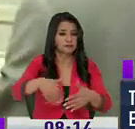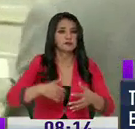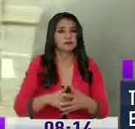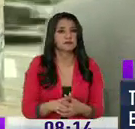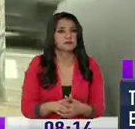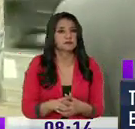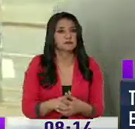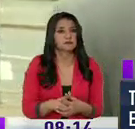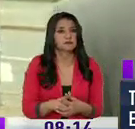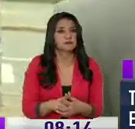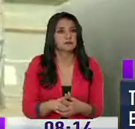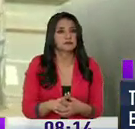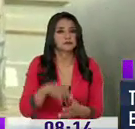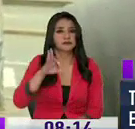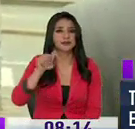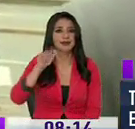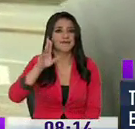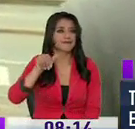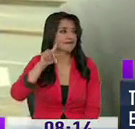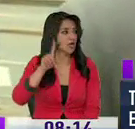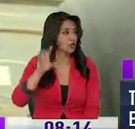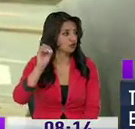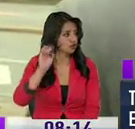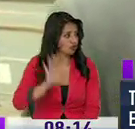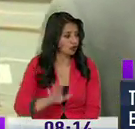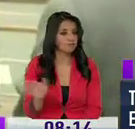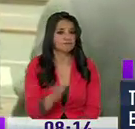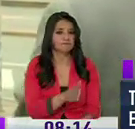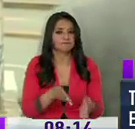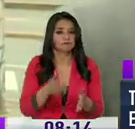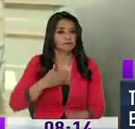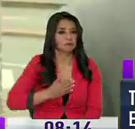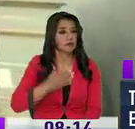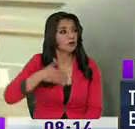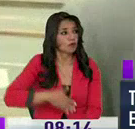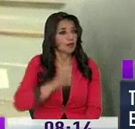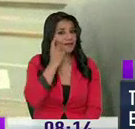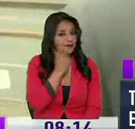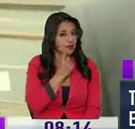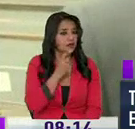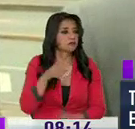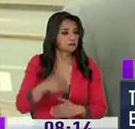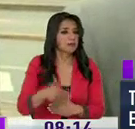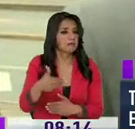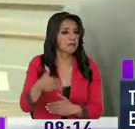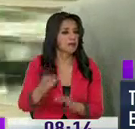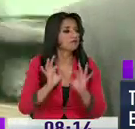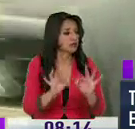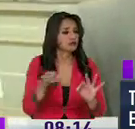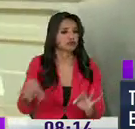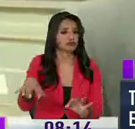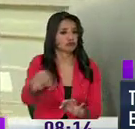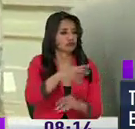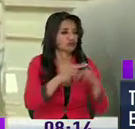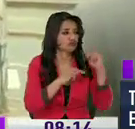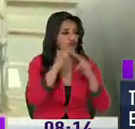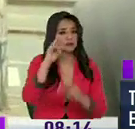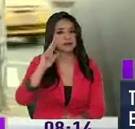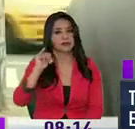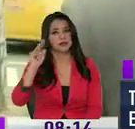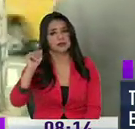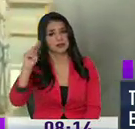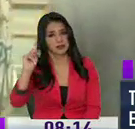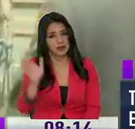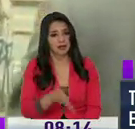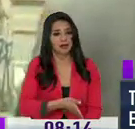Estamos trabajando en la Tabiazo, la Simón Bolívar. Estamos con todos nuestros frentes activados. La Avenida del Inca, el Corredor